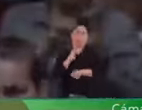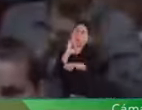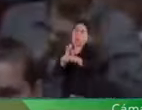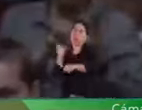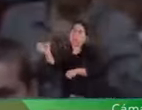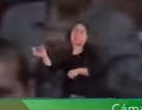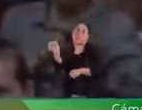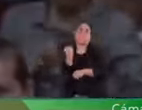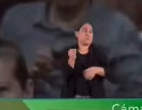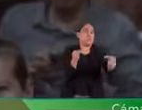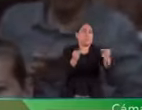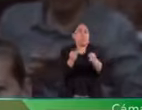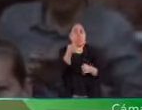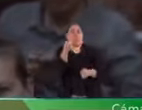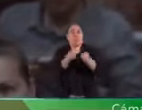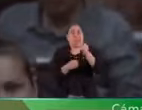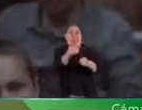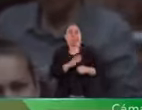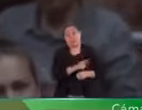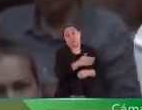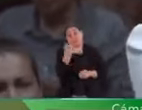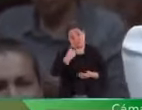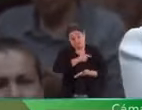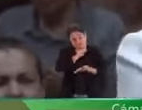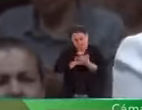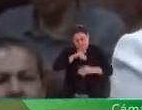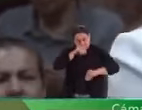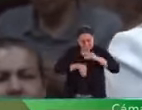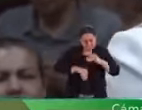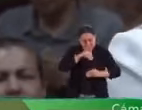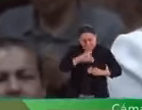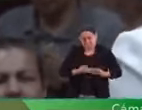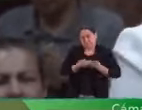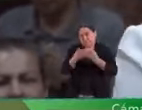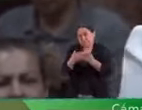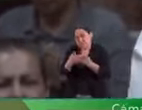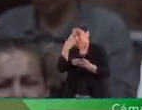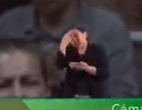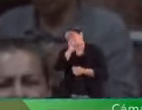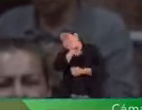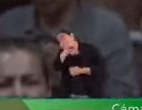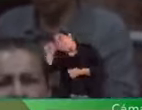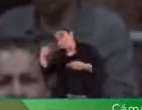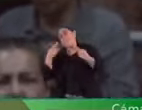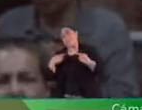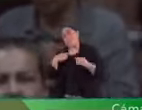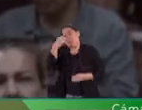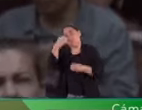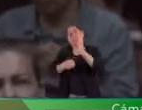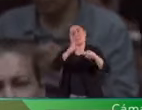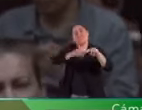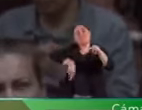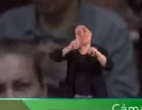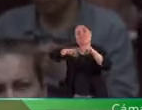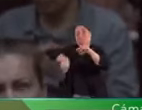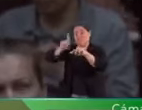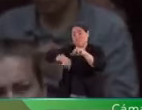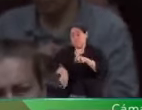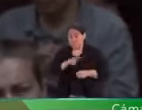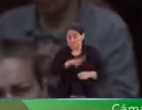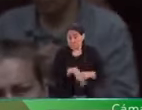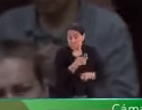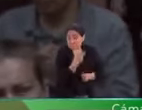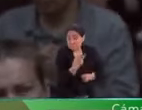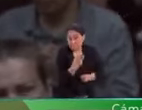llaman, están poniendo las condiciones para que sean acosados los jueces, los magistrados, y eso va en contra de